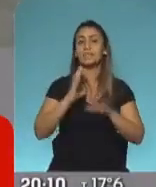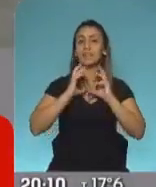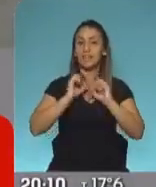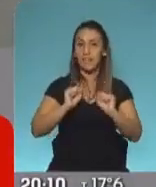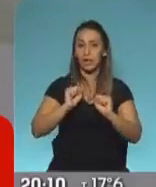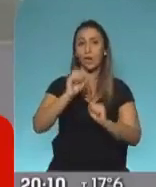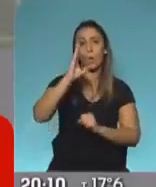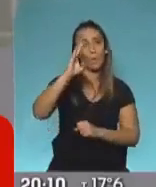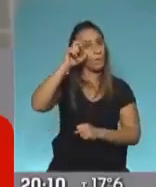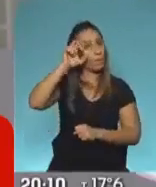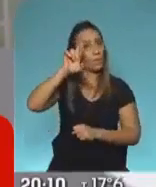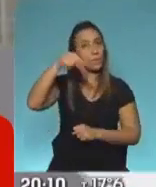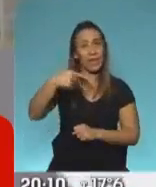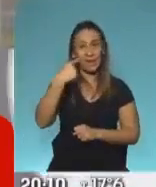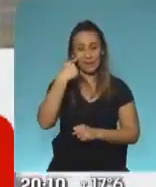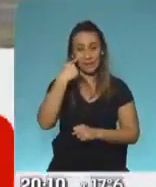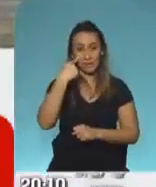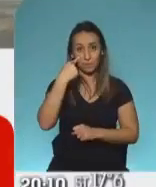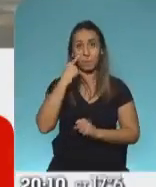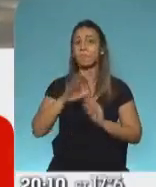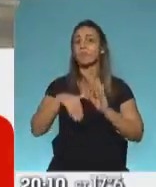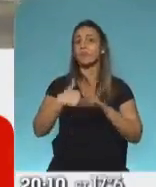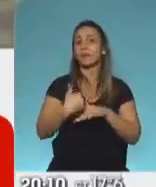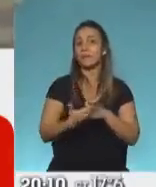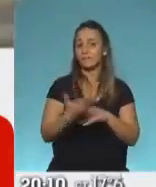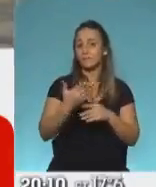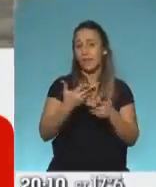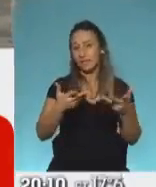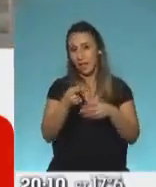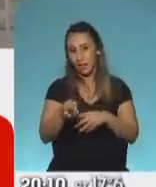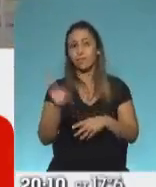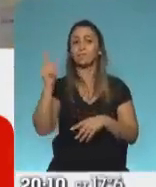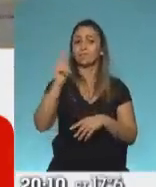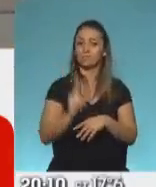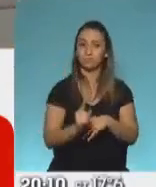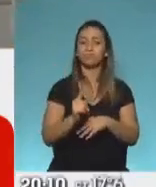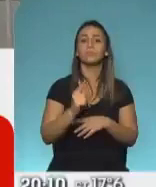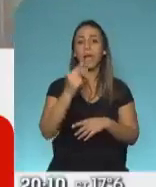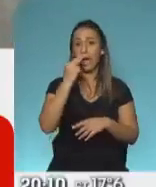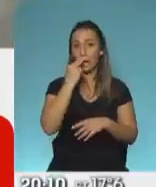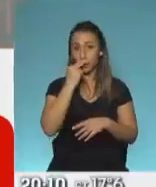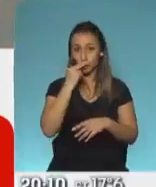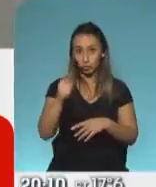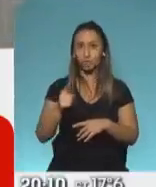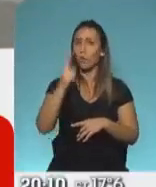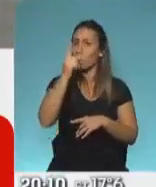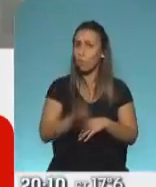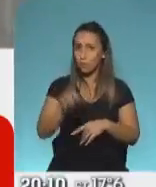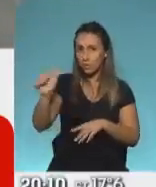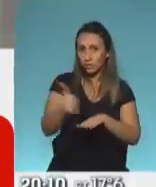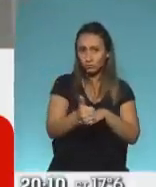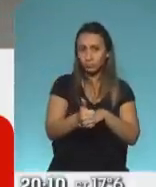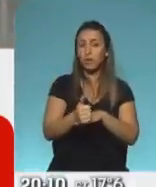Sergio Berni, y más por la tarde llegó el ministro de Desarrollo Social, Daniel Arroyo, que es el único funcionario de